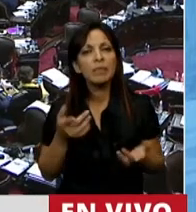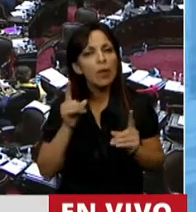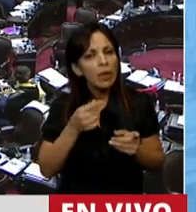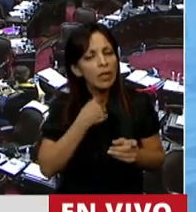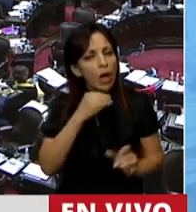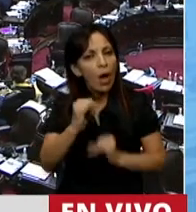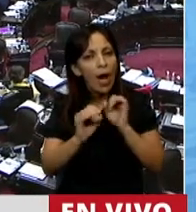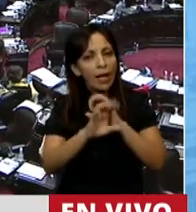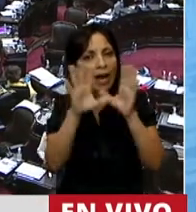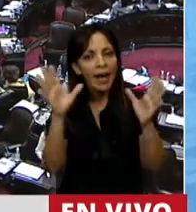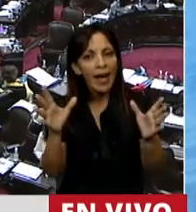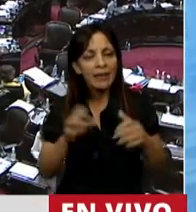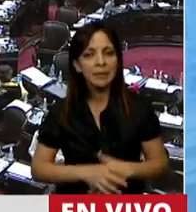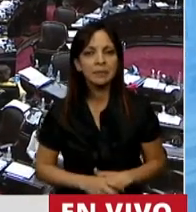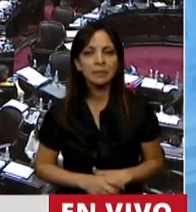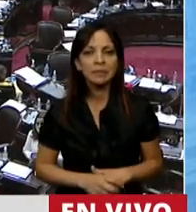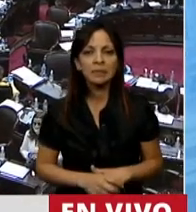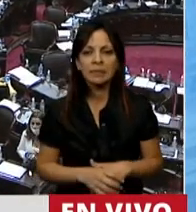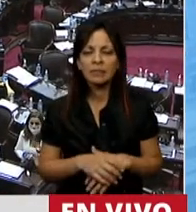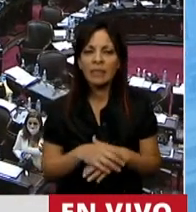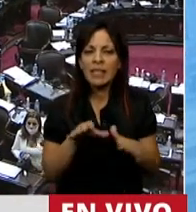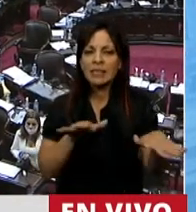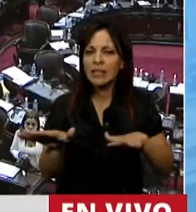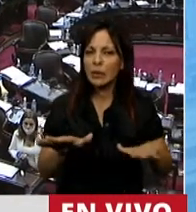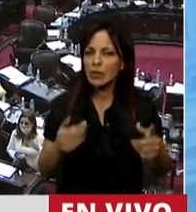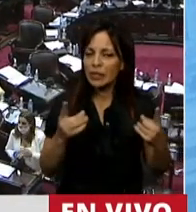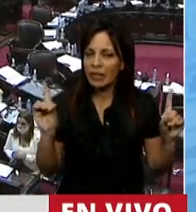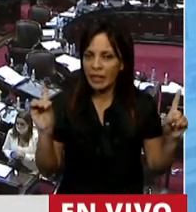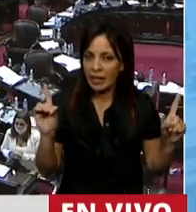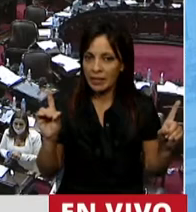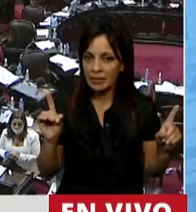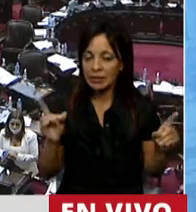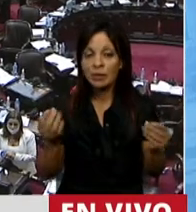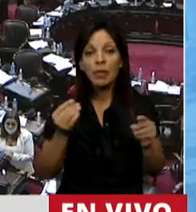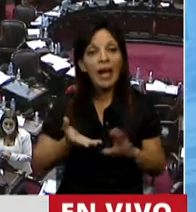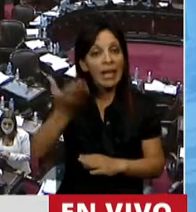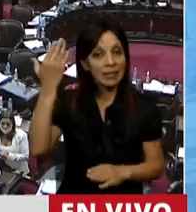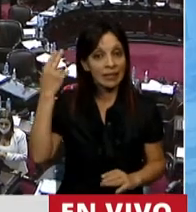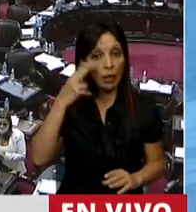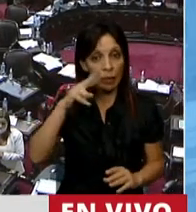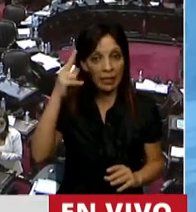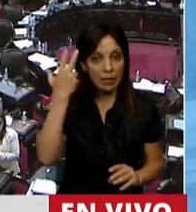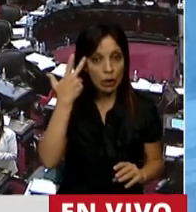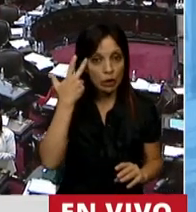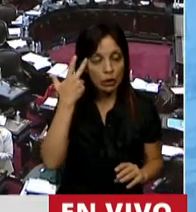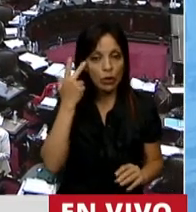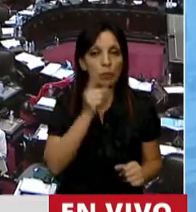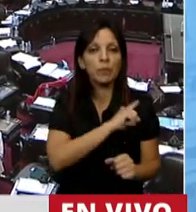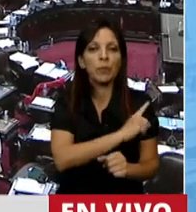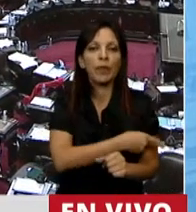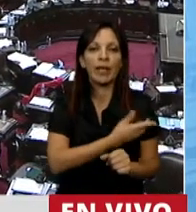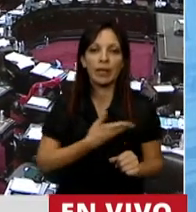que nos encontramos ante otro escenario, porque en aquel momento el Poder